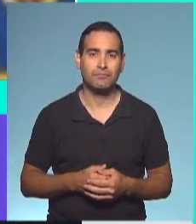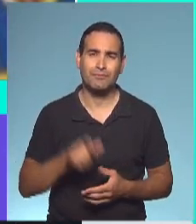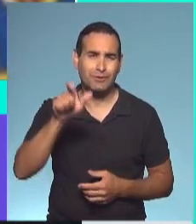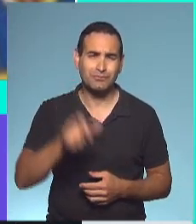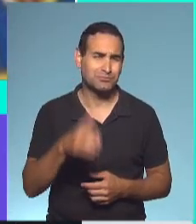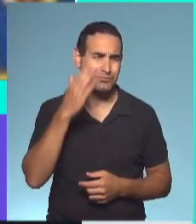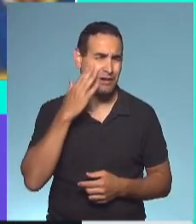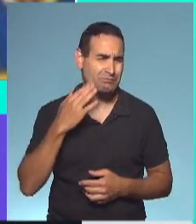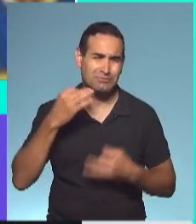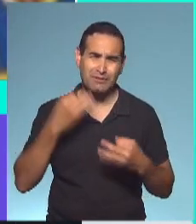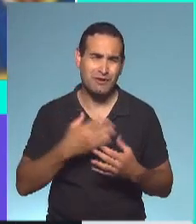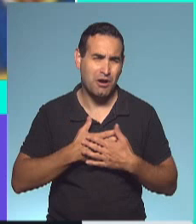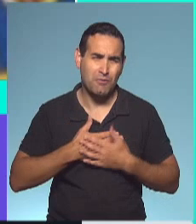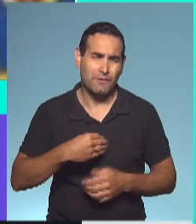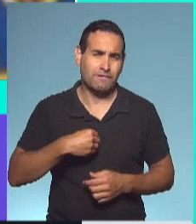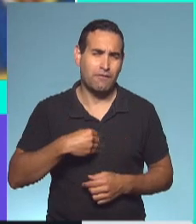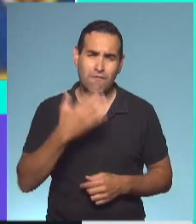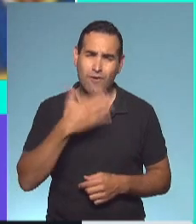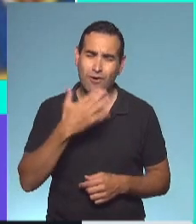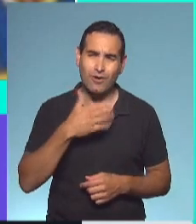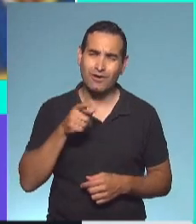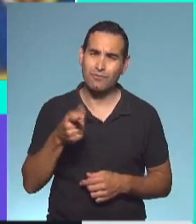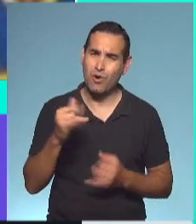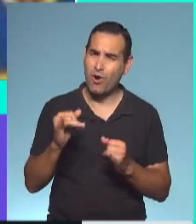gente, amor incondicional por Boca. Te fuiste muy